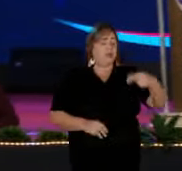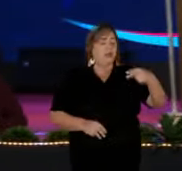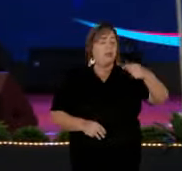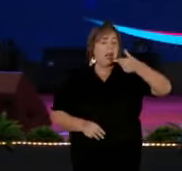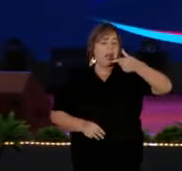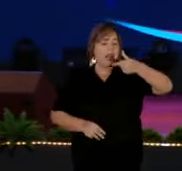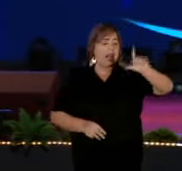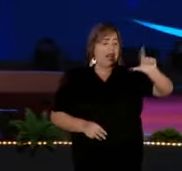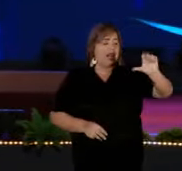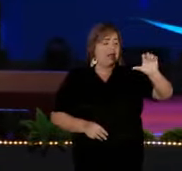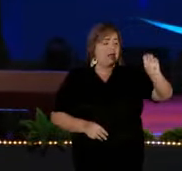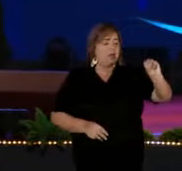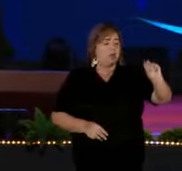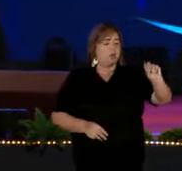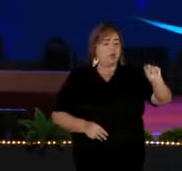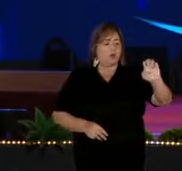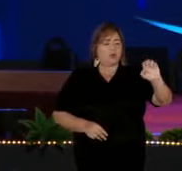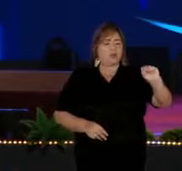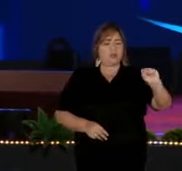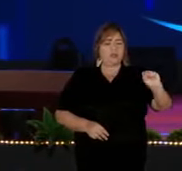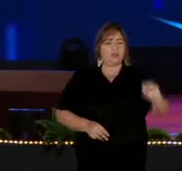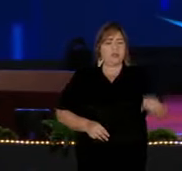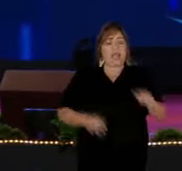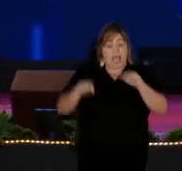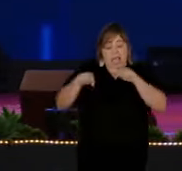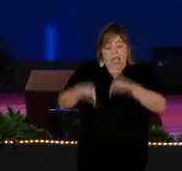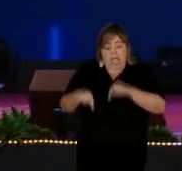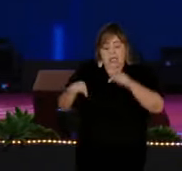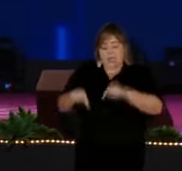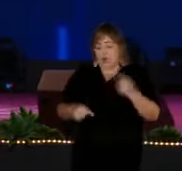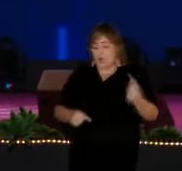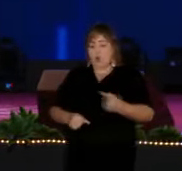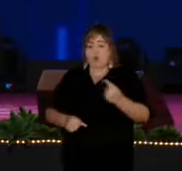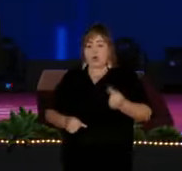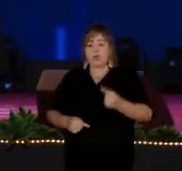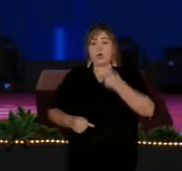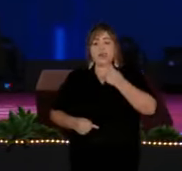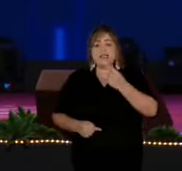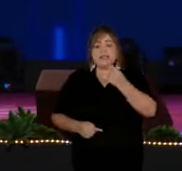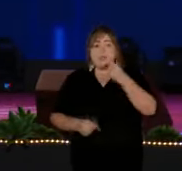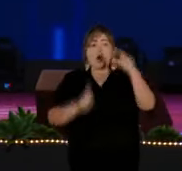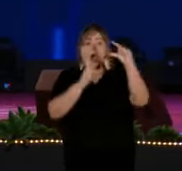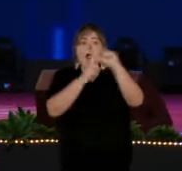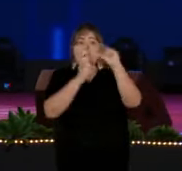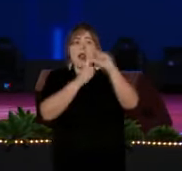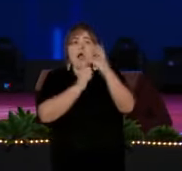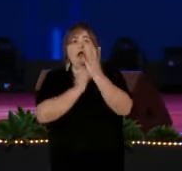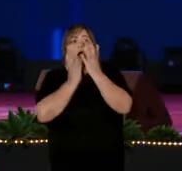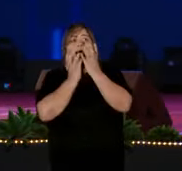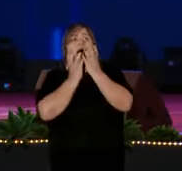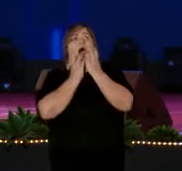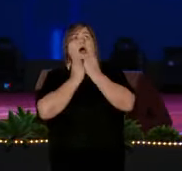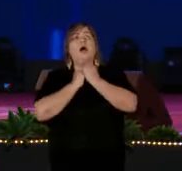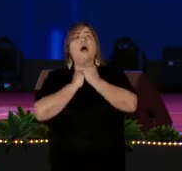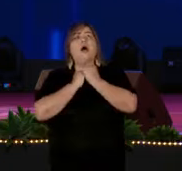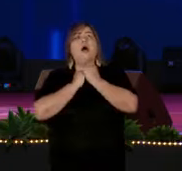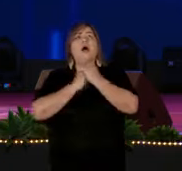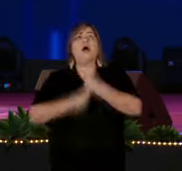vean todos los días y te estén empuja. Aquí te damos la palabra para que tú te alimentes y tú te pares. Y tú